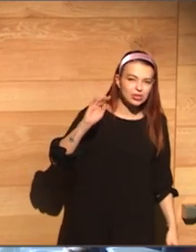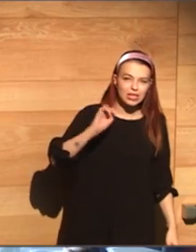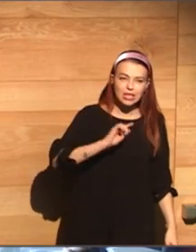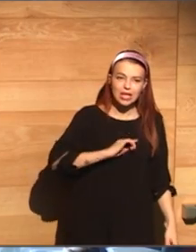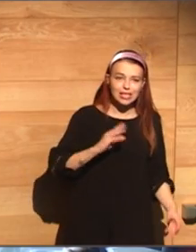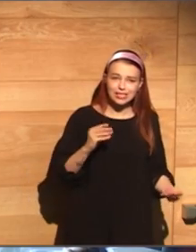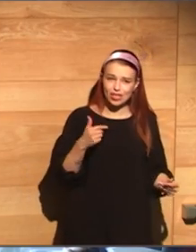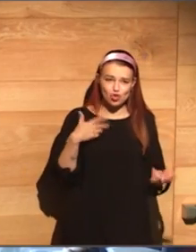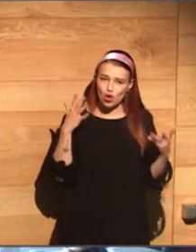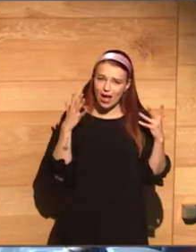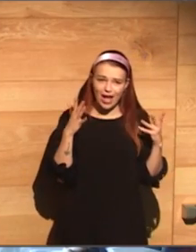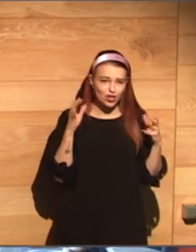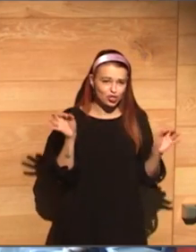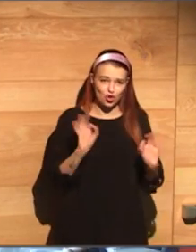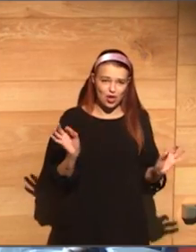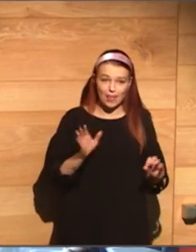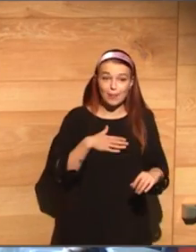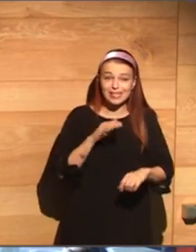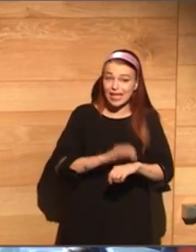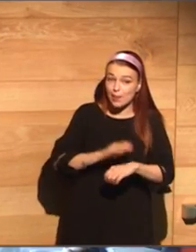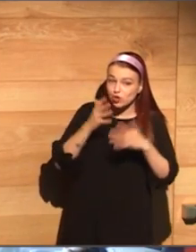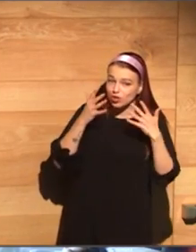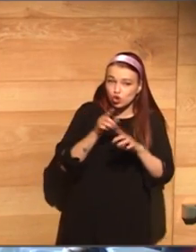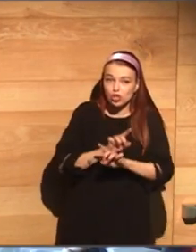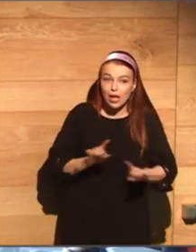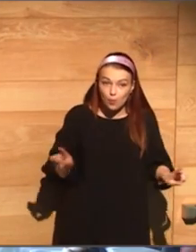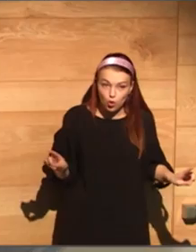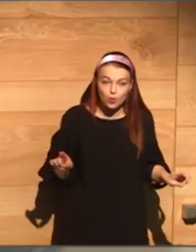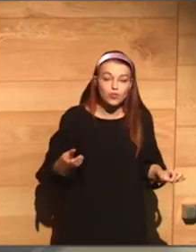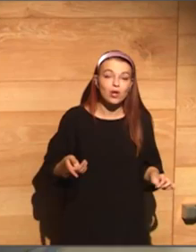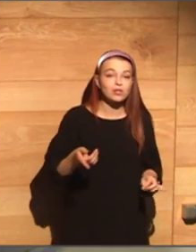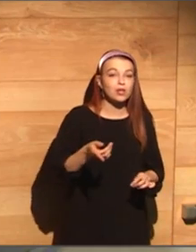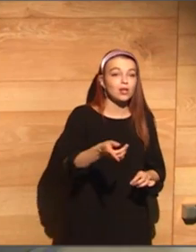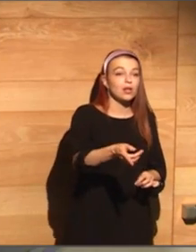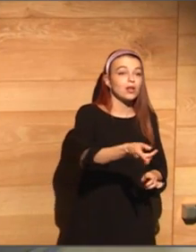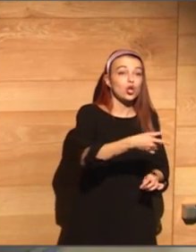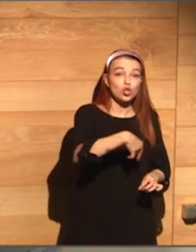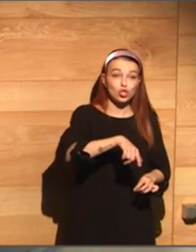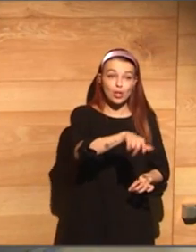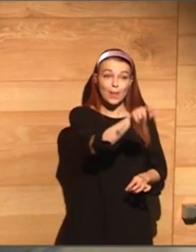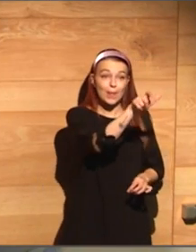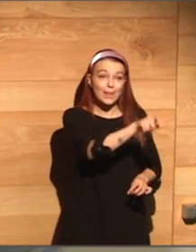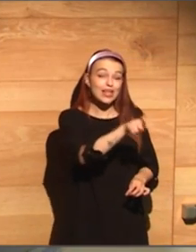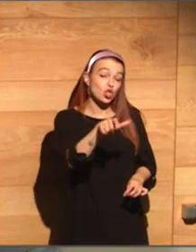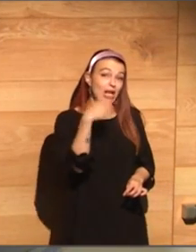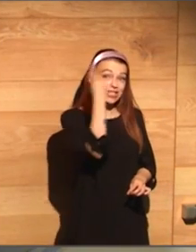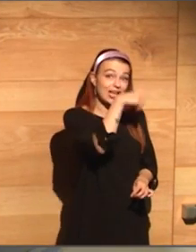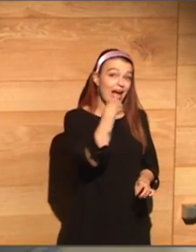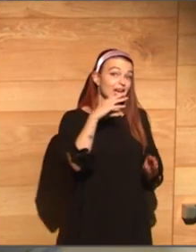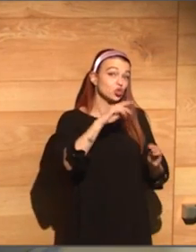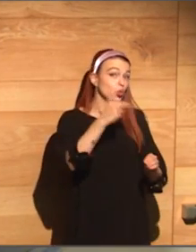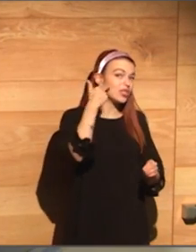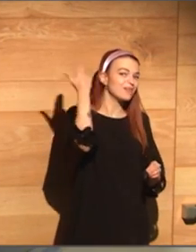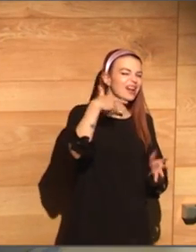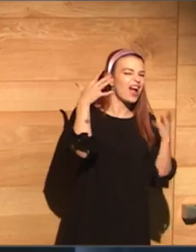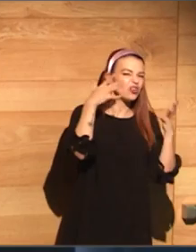no la recomiendo ni a mis amigos. Desde Todopoderoso no recomendamos disparar a gente en el rostrocito, ¿vale? Está muy bien porque la